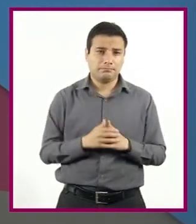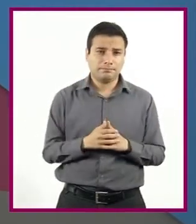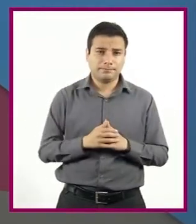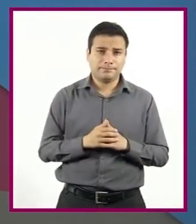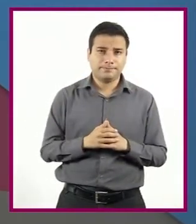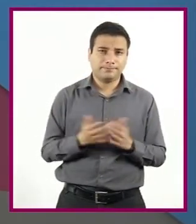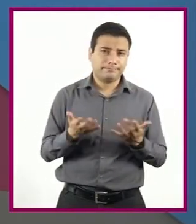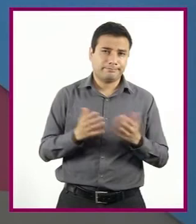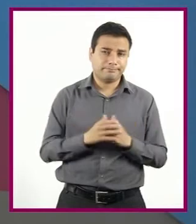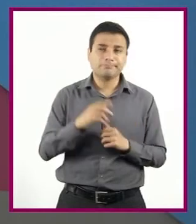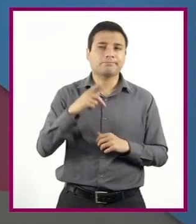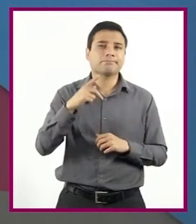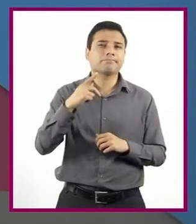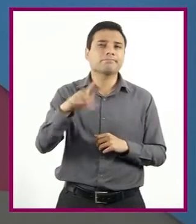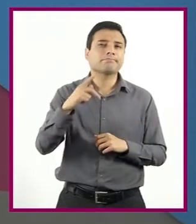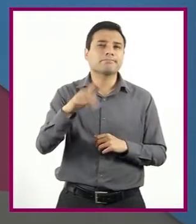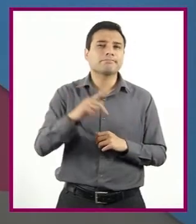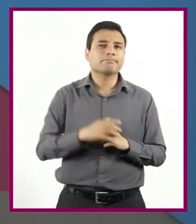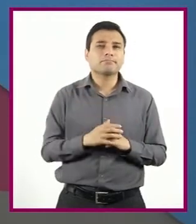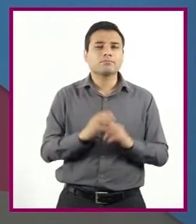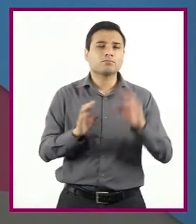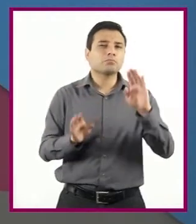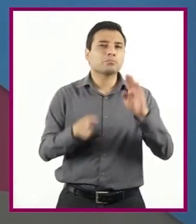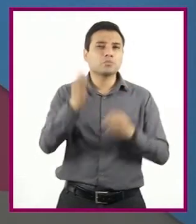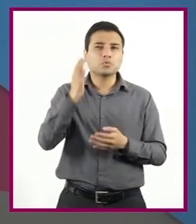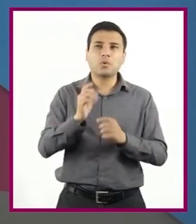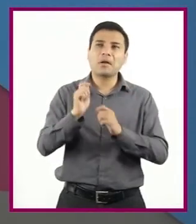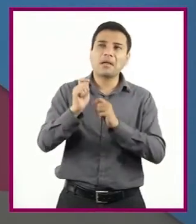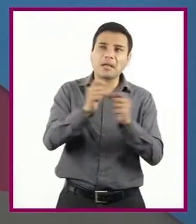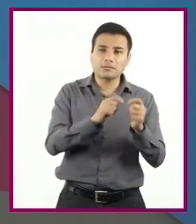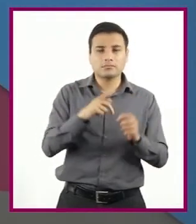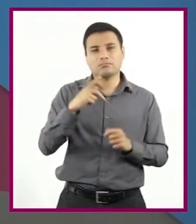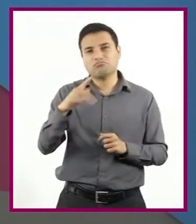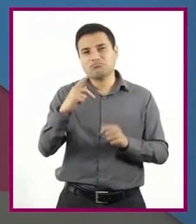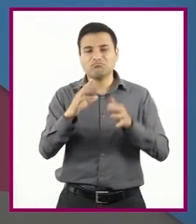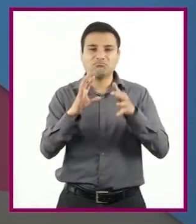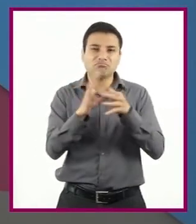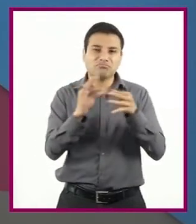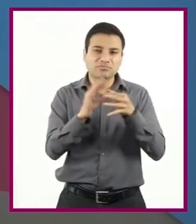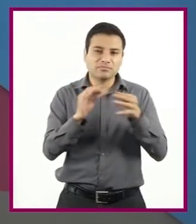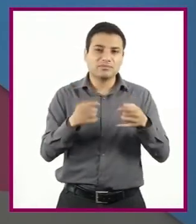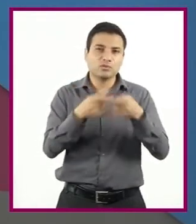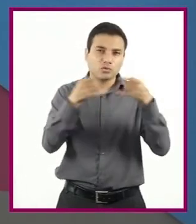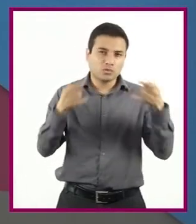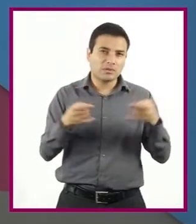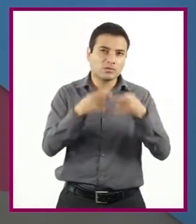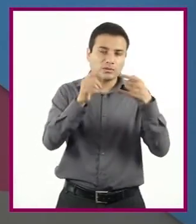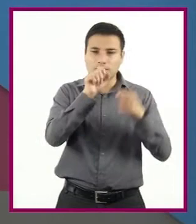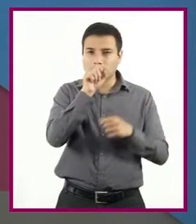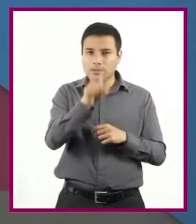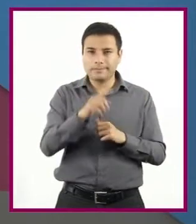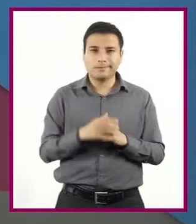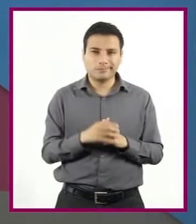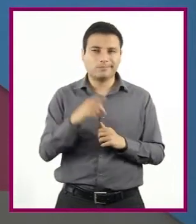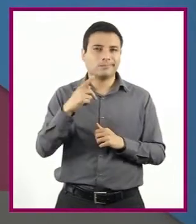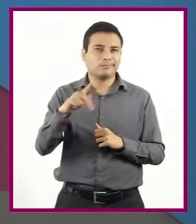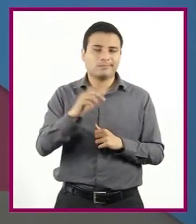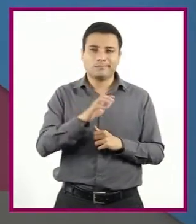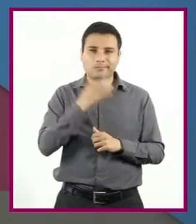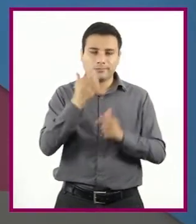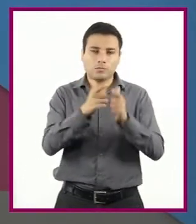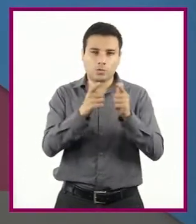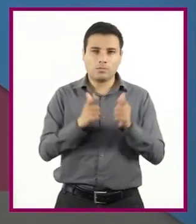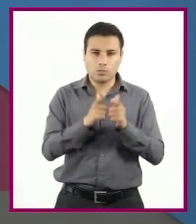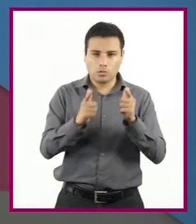la forma de entender el mundo, sino que dieron forma a la estratificación y el orden de la sociedad mexica. Les invito a ver